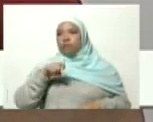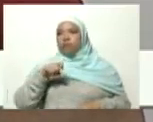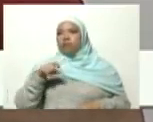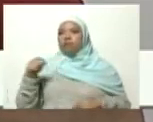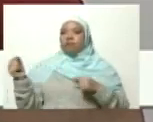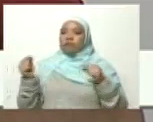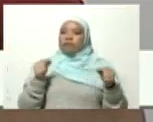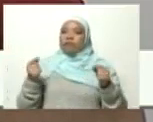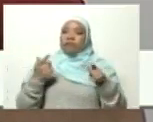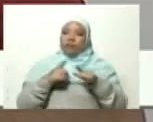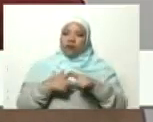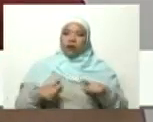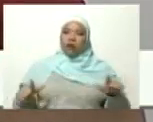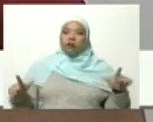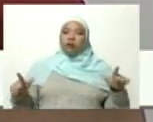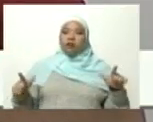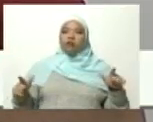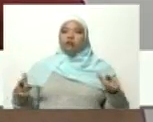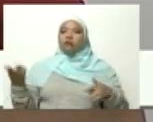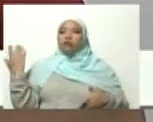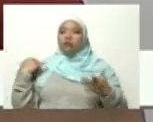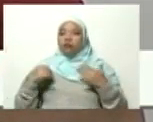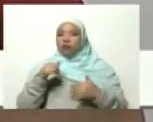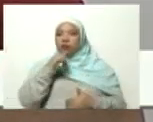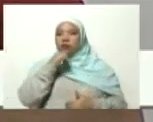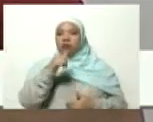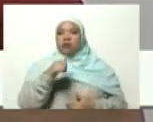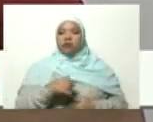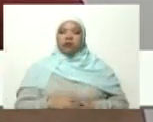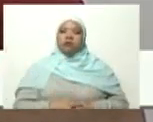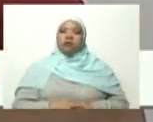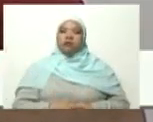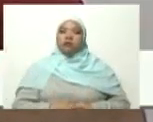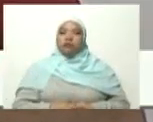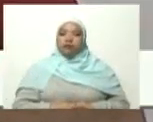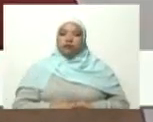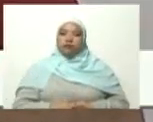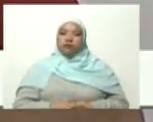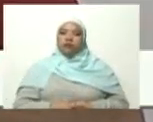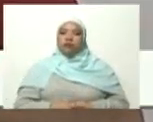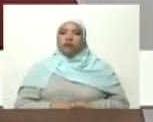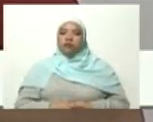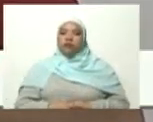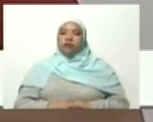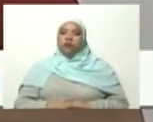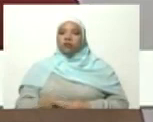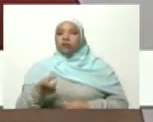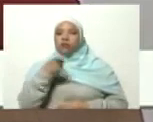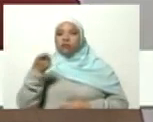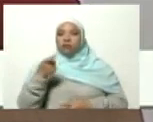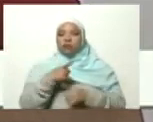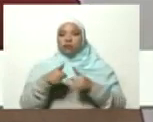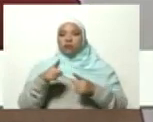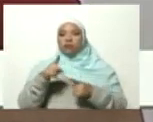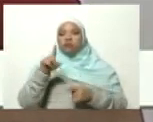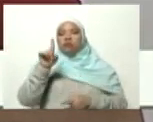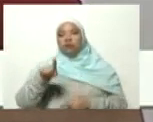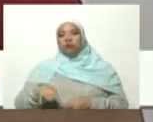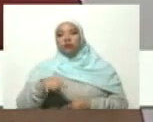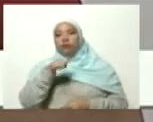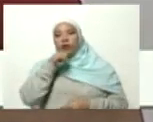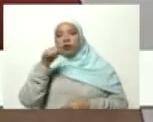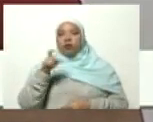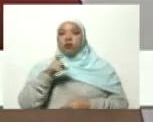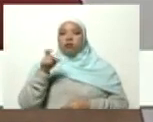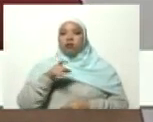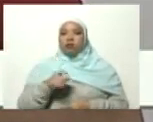estructuras listas para las batallas que vengan. Si es electoral, vamos al electoral. Si es de otro tipo, estaremos listos también para todas las